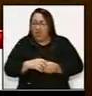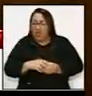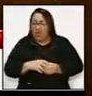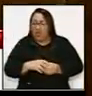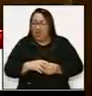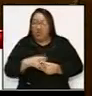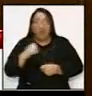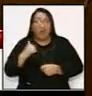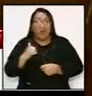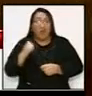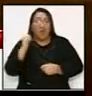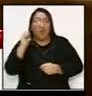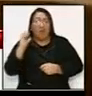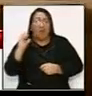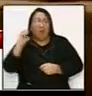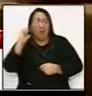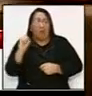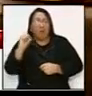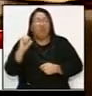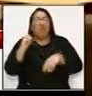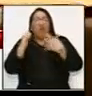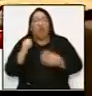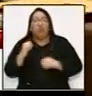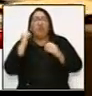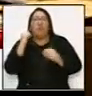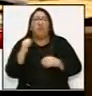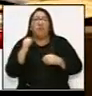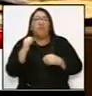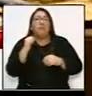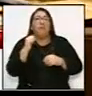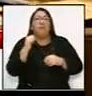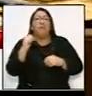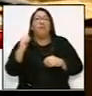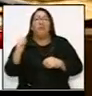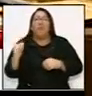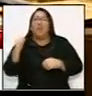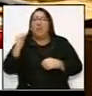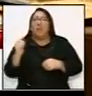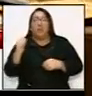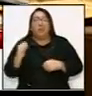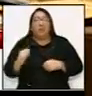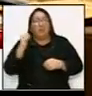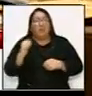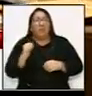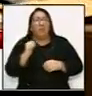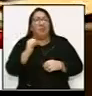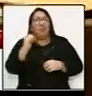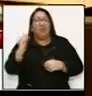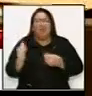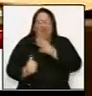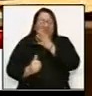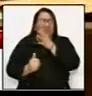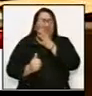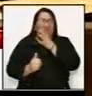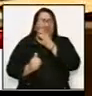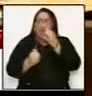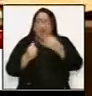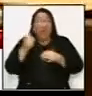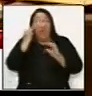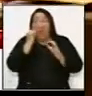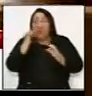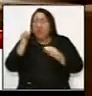pausa o dejaban de grabar en un momento y después retomaban. O sea, son varios segmentos independientes de